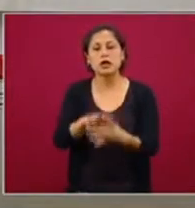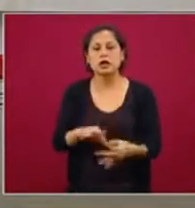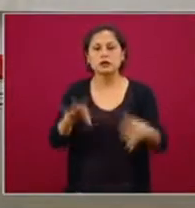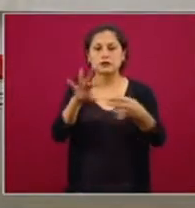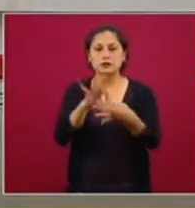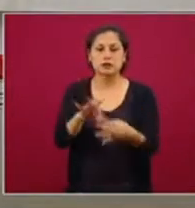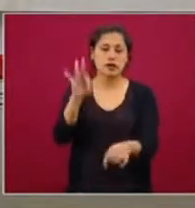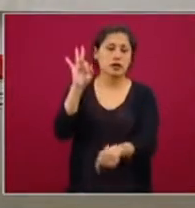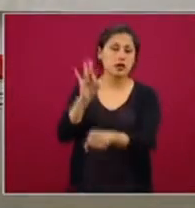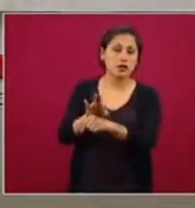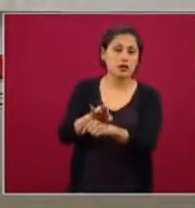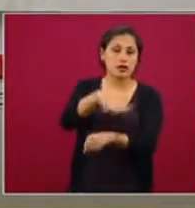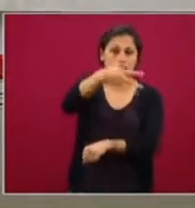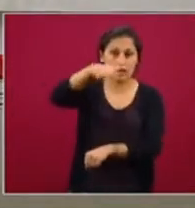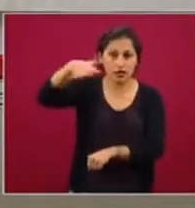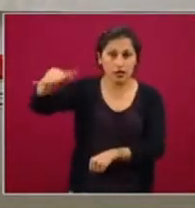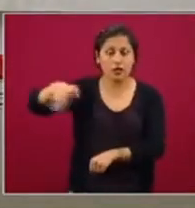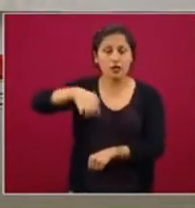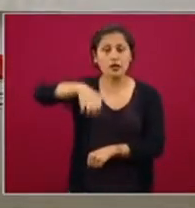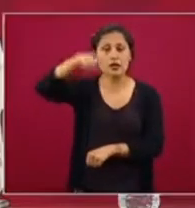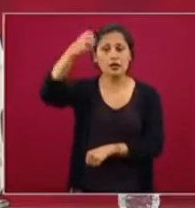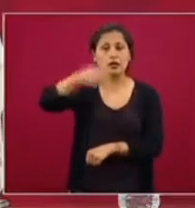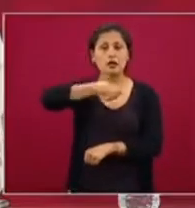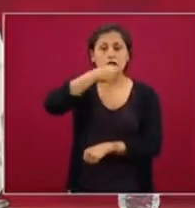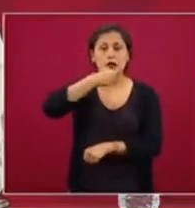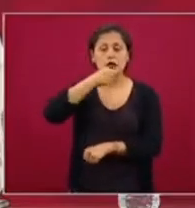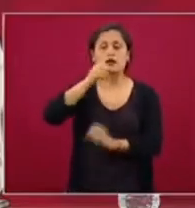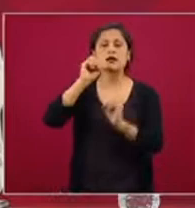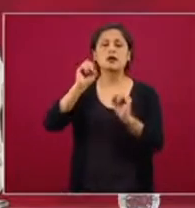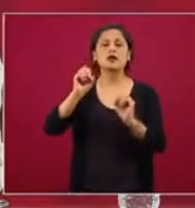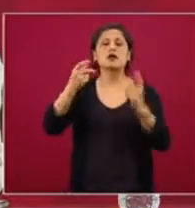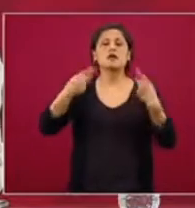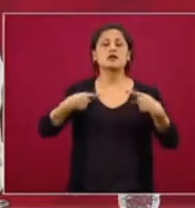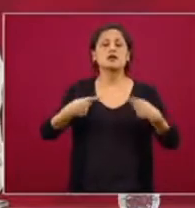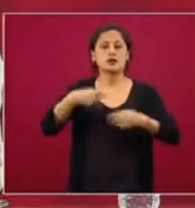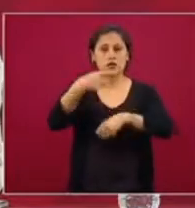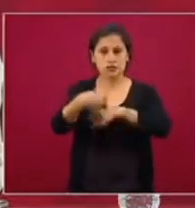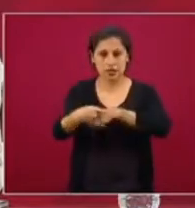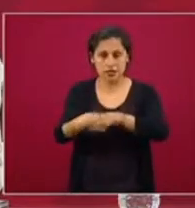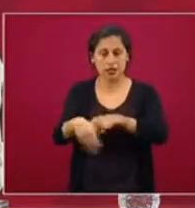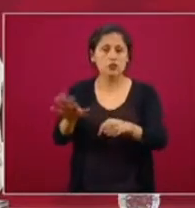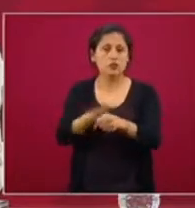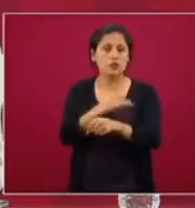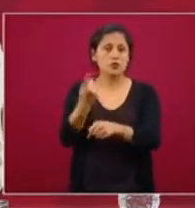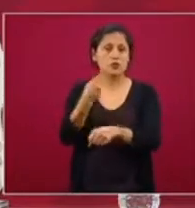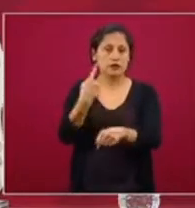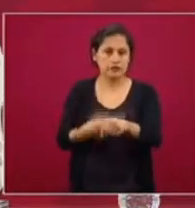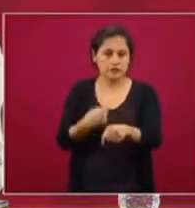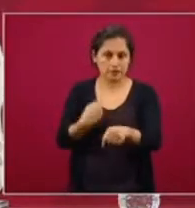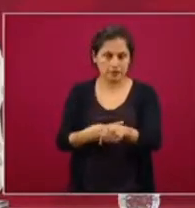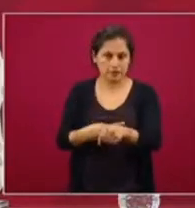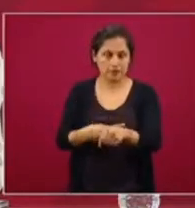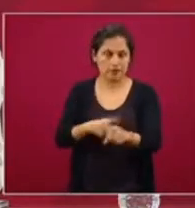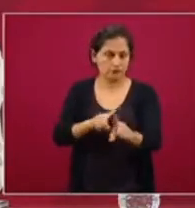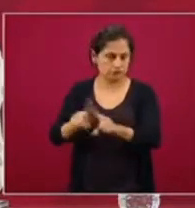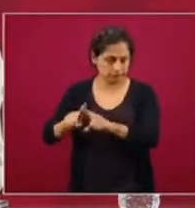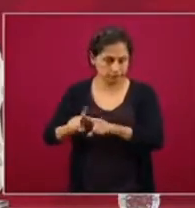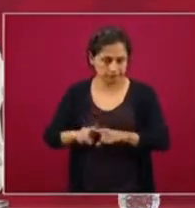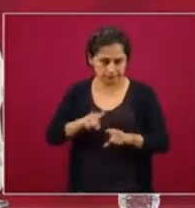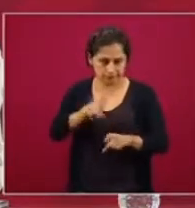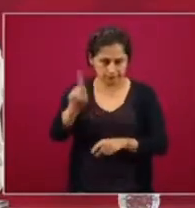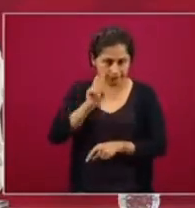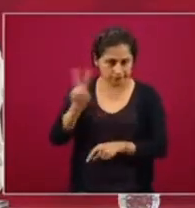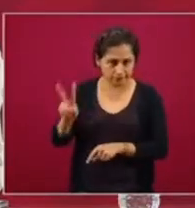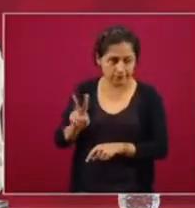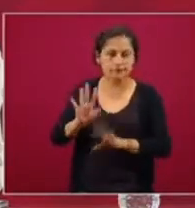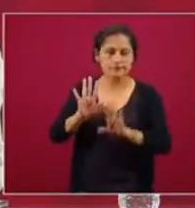adultos mayores, personas con enfermedades crónicas, etcétera. Otra población u otro